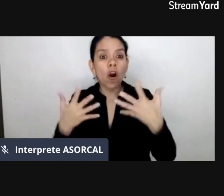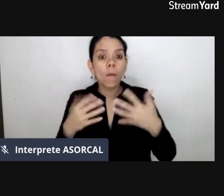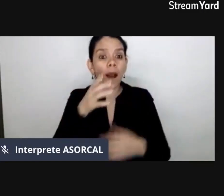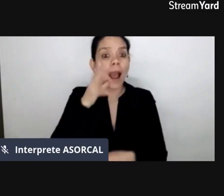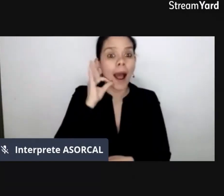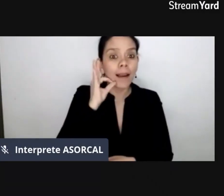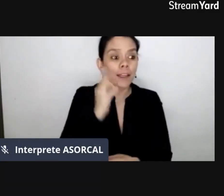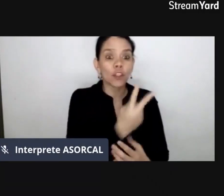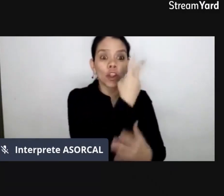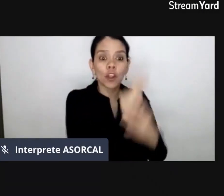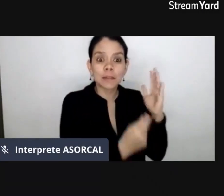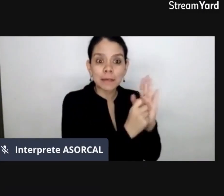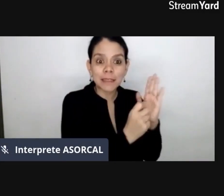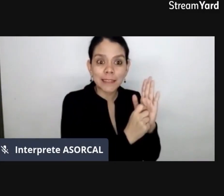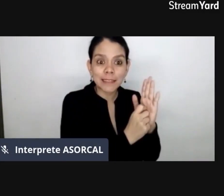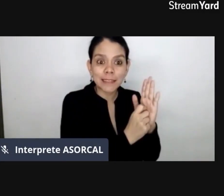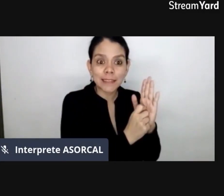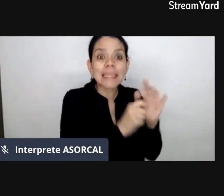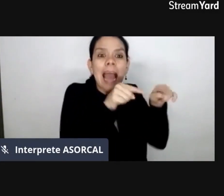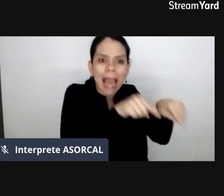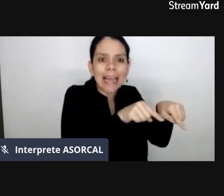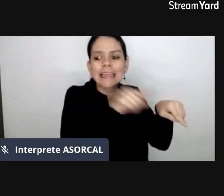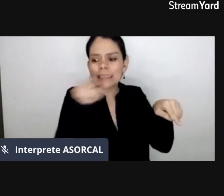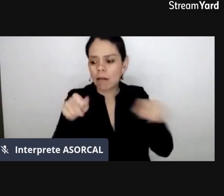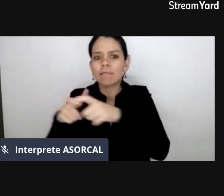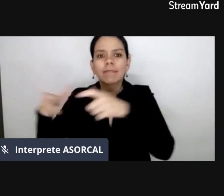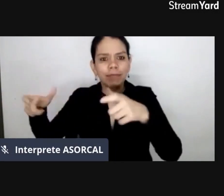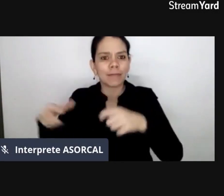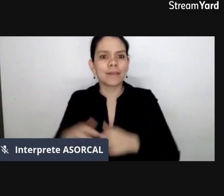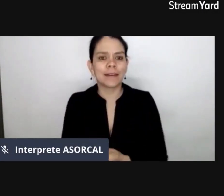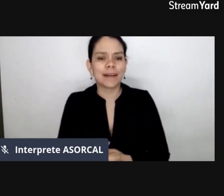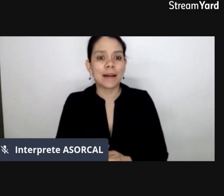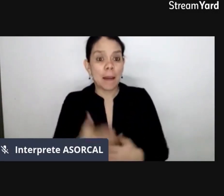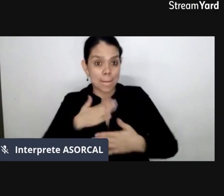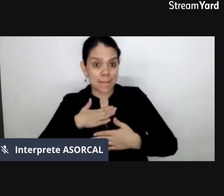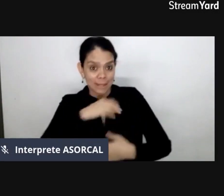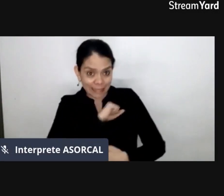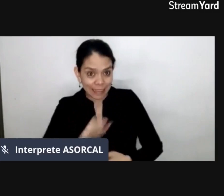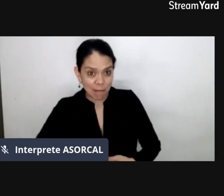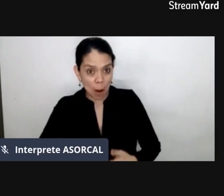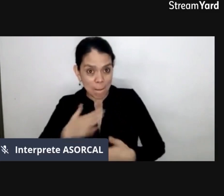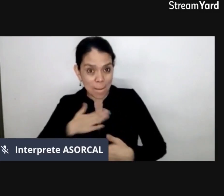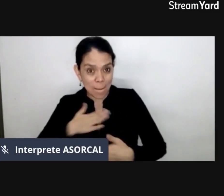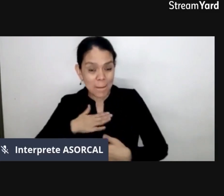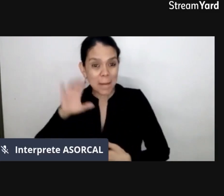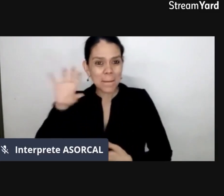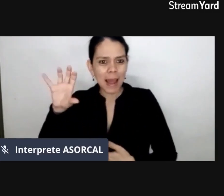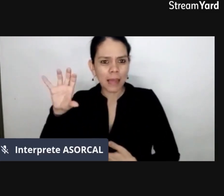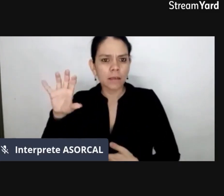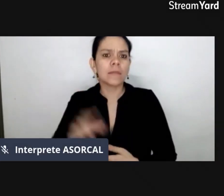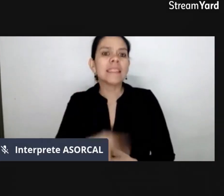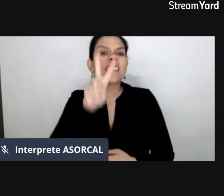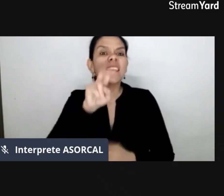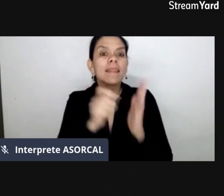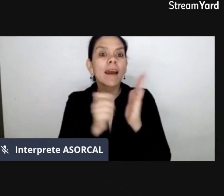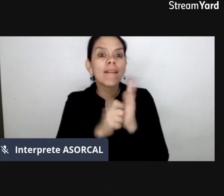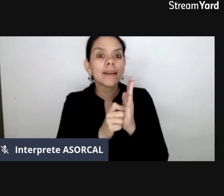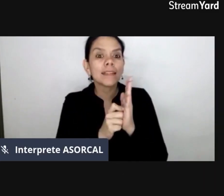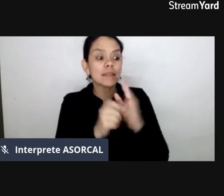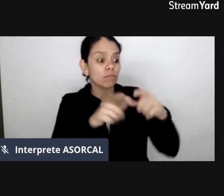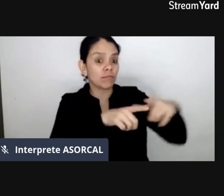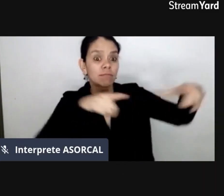país entraría 57 veces en el territorio colombiano, tiene 6.500.000 habitantes, los